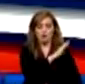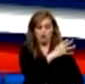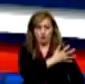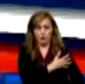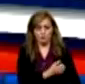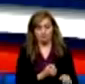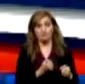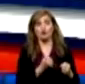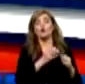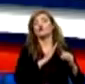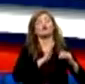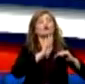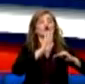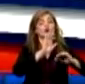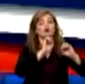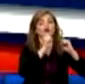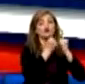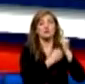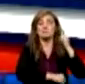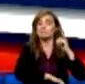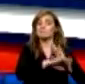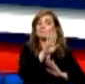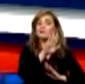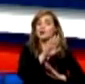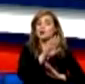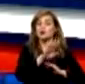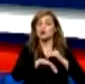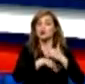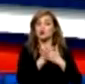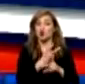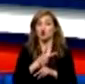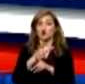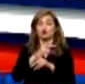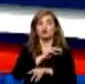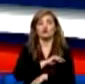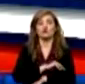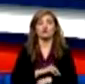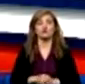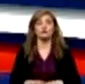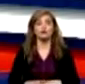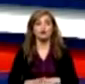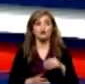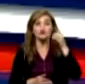al expresidente Rafael Correa, será mayoría en el nuevo Consejo Metropolitano de Quito.